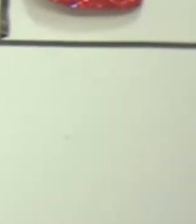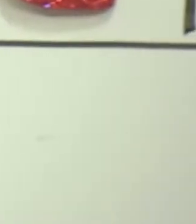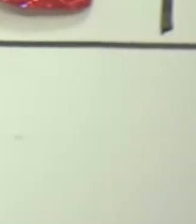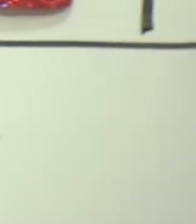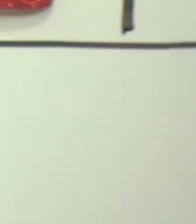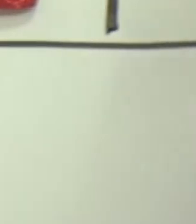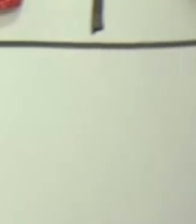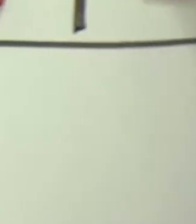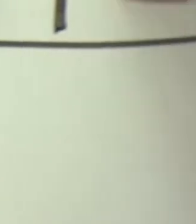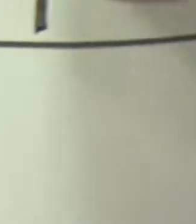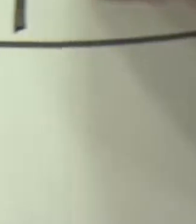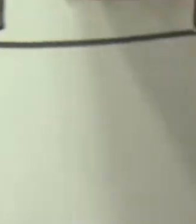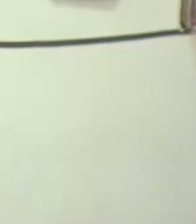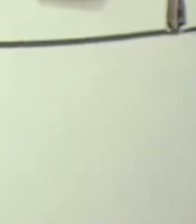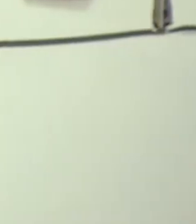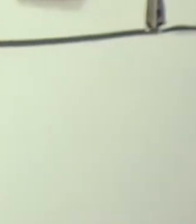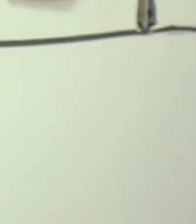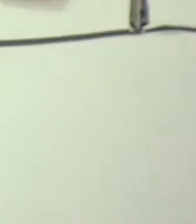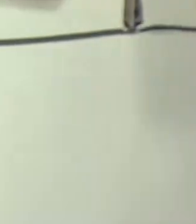¿Sí?